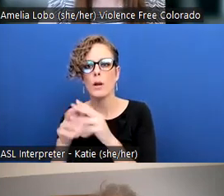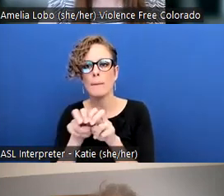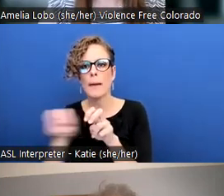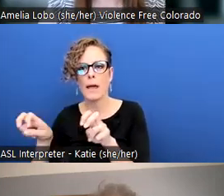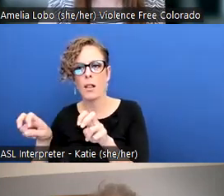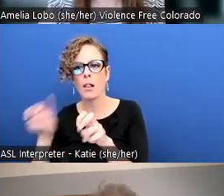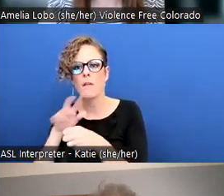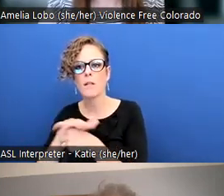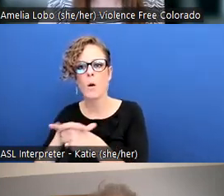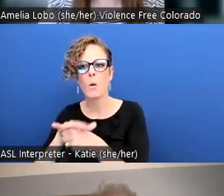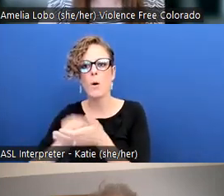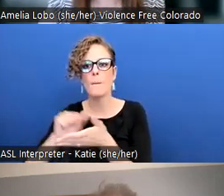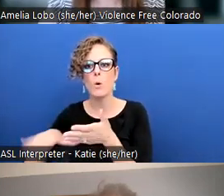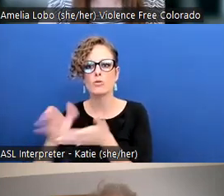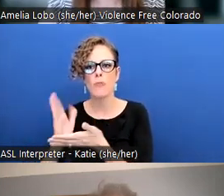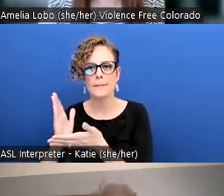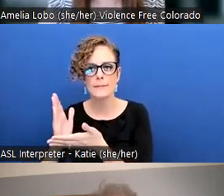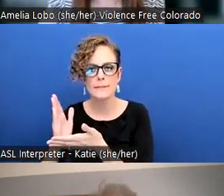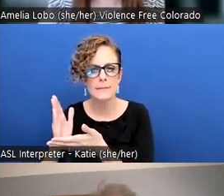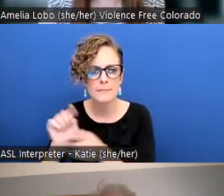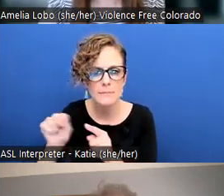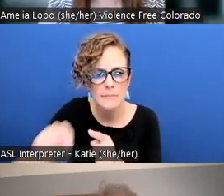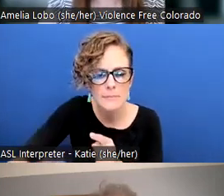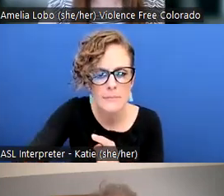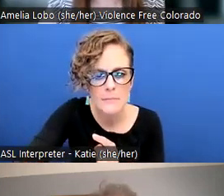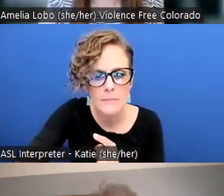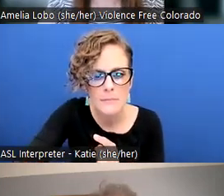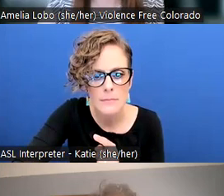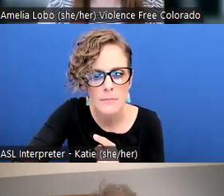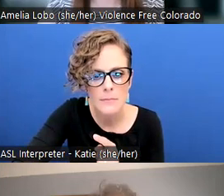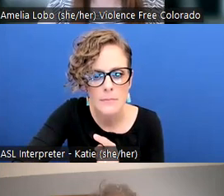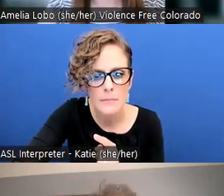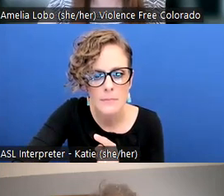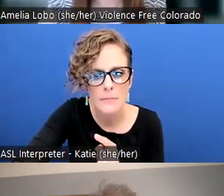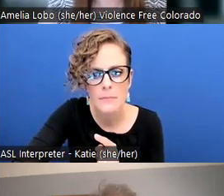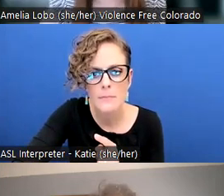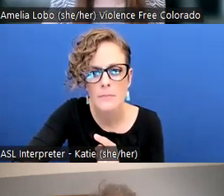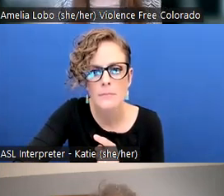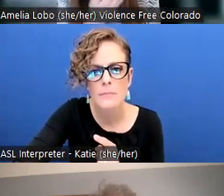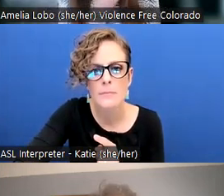Vamos a juntar una mesa para que va a tocar estos temas.